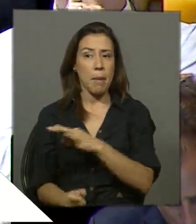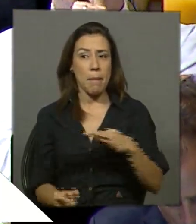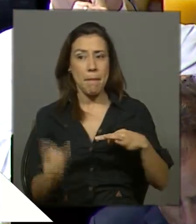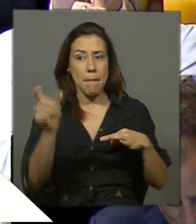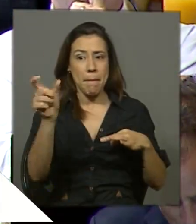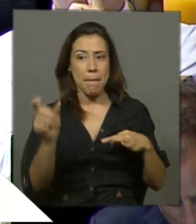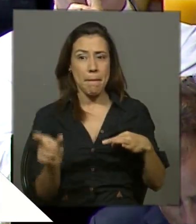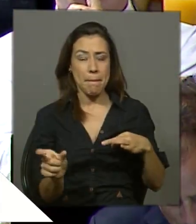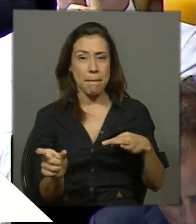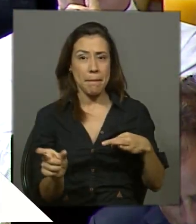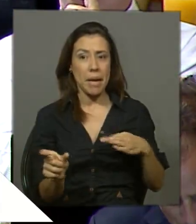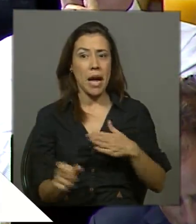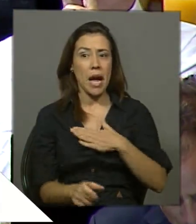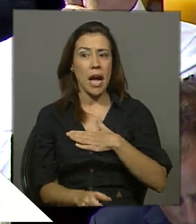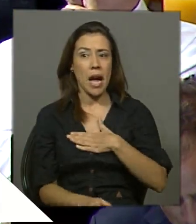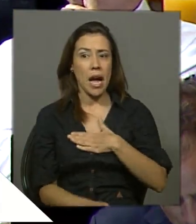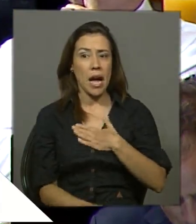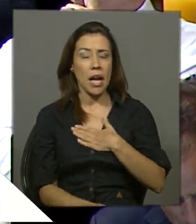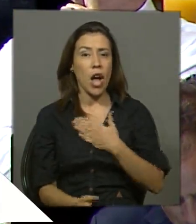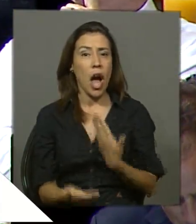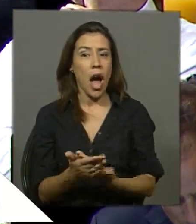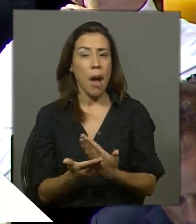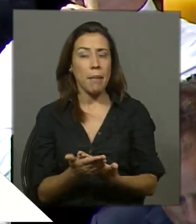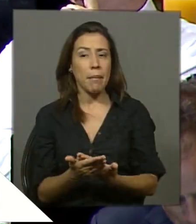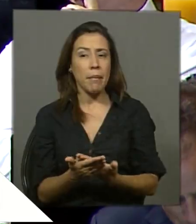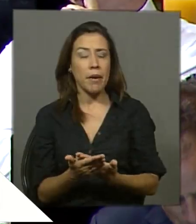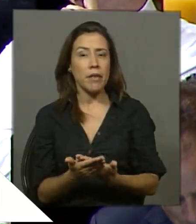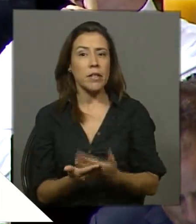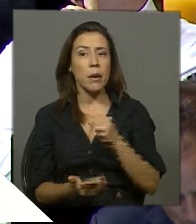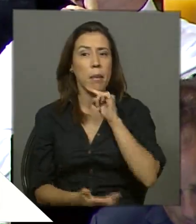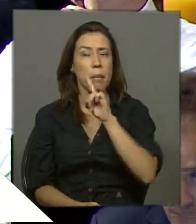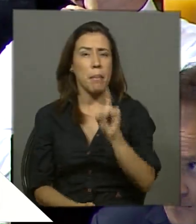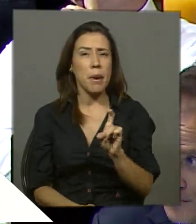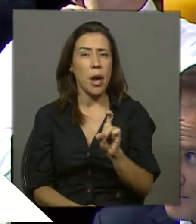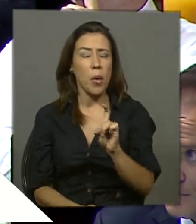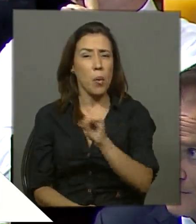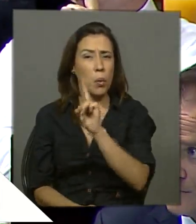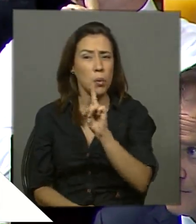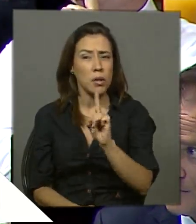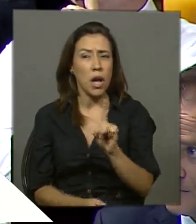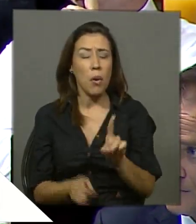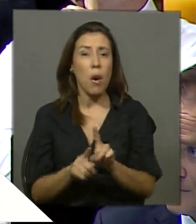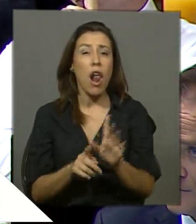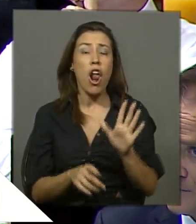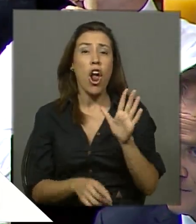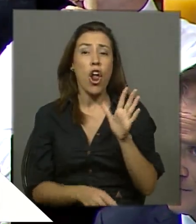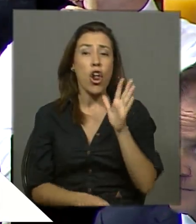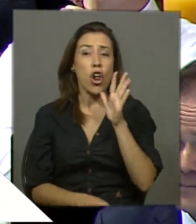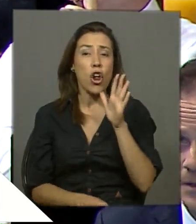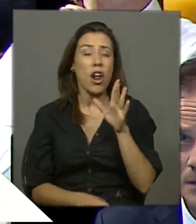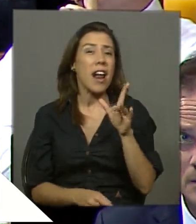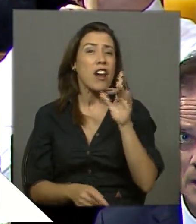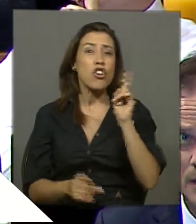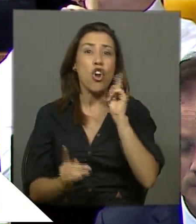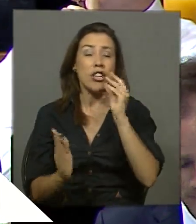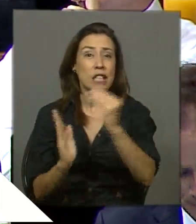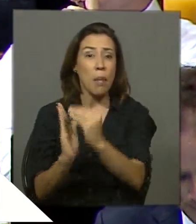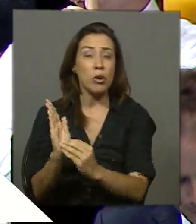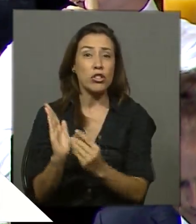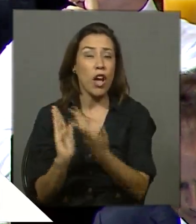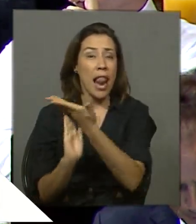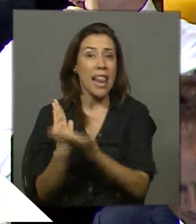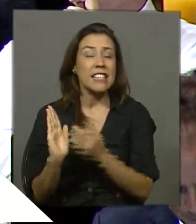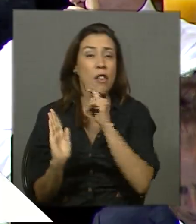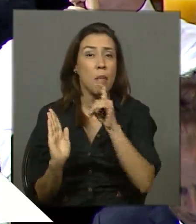ministro le quiero aprovechar de preguntar aún cuando no esté en el temario